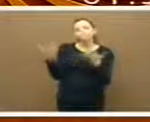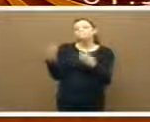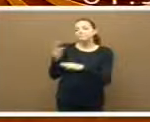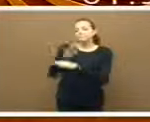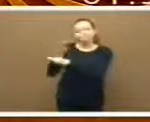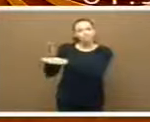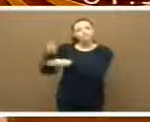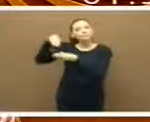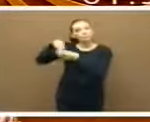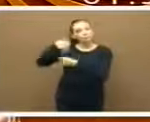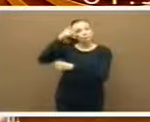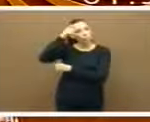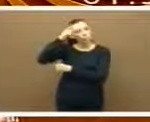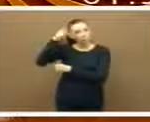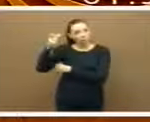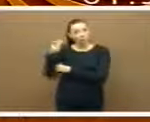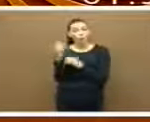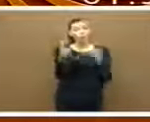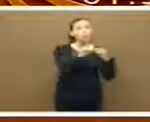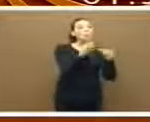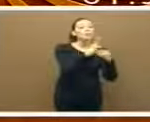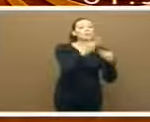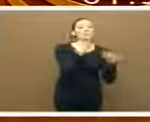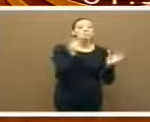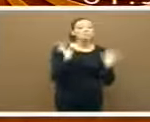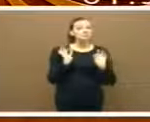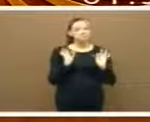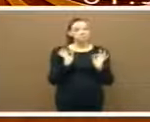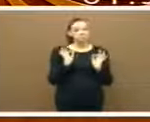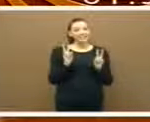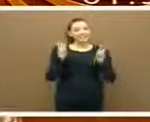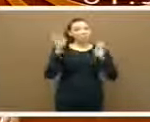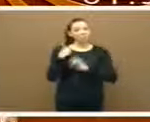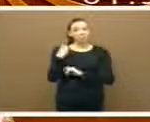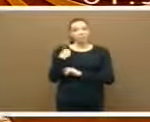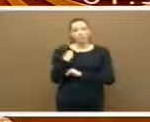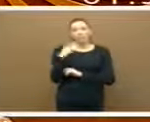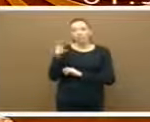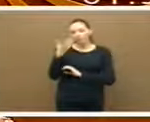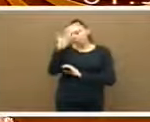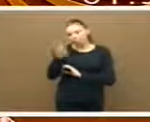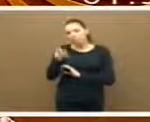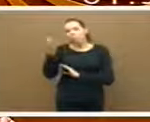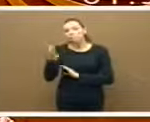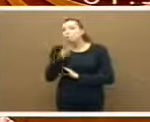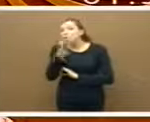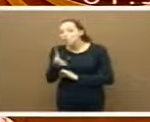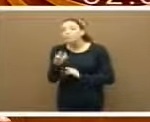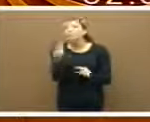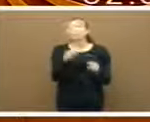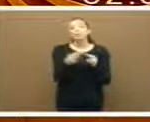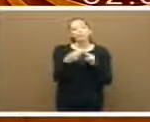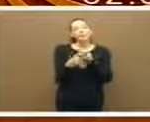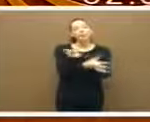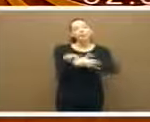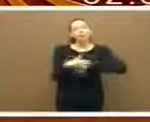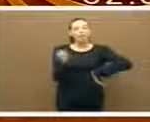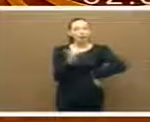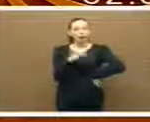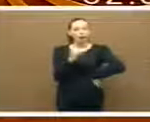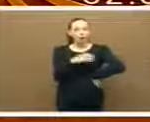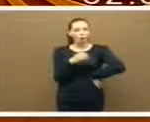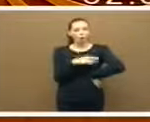ninguno de los grupos parlamentarios ha hecho referencia y que ha salido de esa política de austeridad, de reducir el gasto corriente y que se va